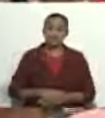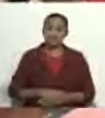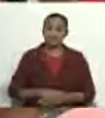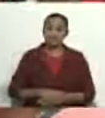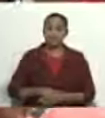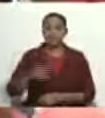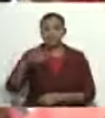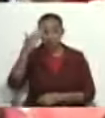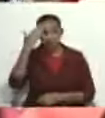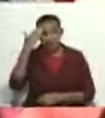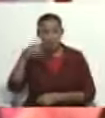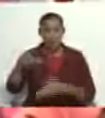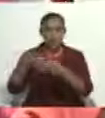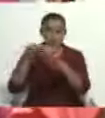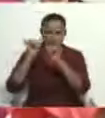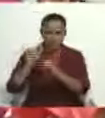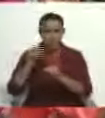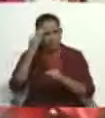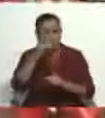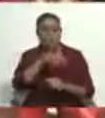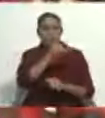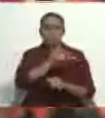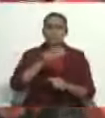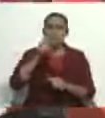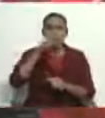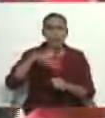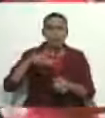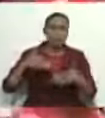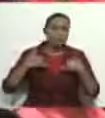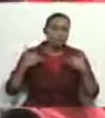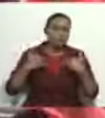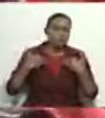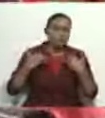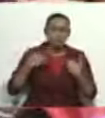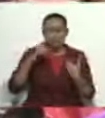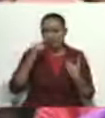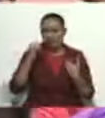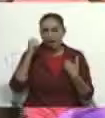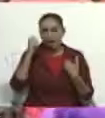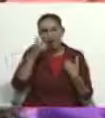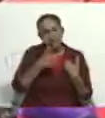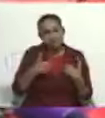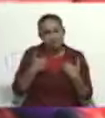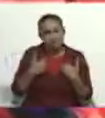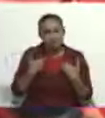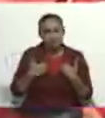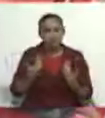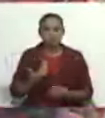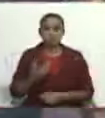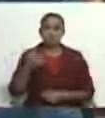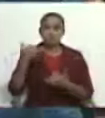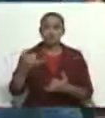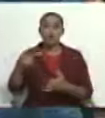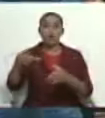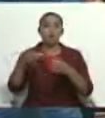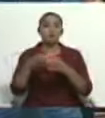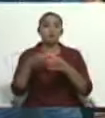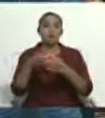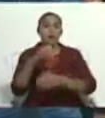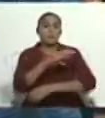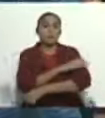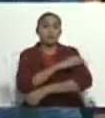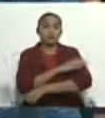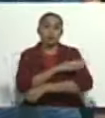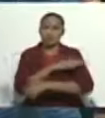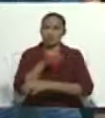nuestro pueblo ha padecido por culpa de ellos. Y ahora andan por ahí pidiéndole al